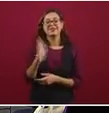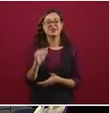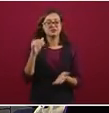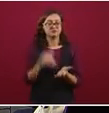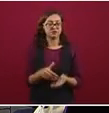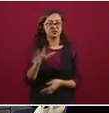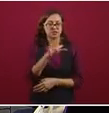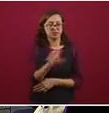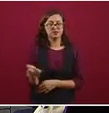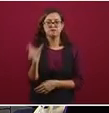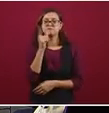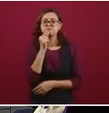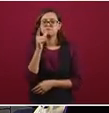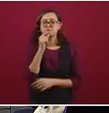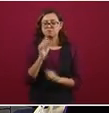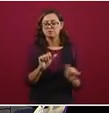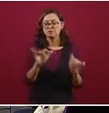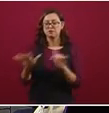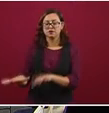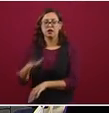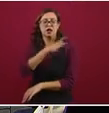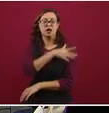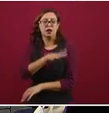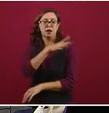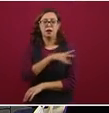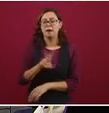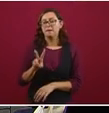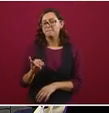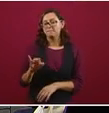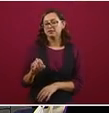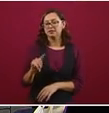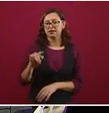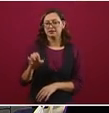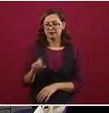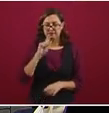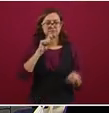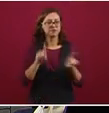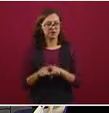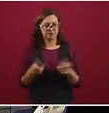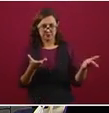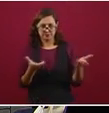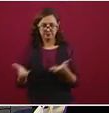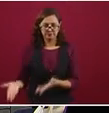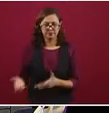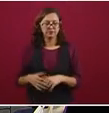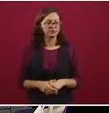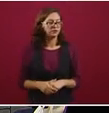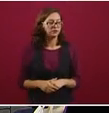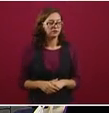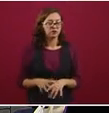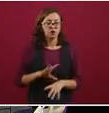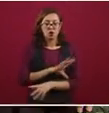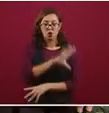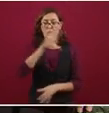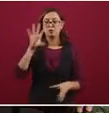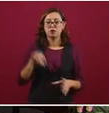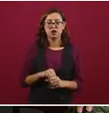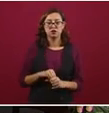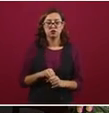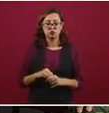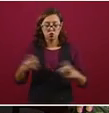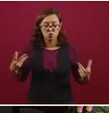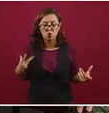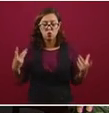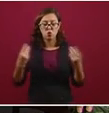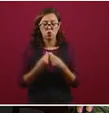10.500 elementos al mando del general Vicente Hernández, aquí presente también. En total, están